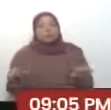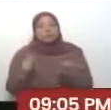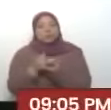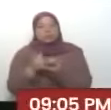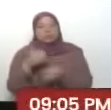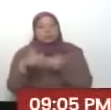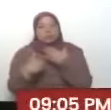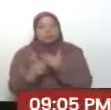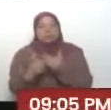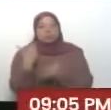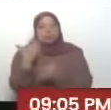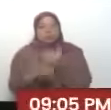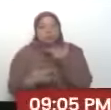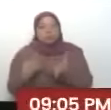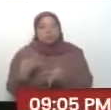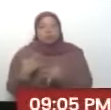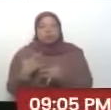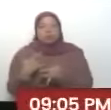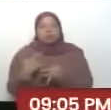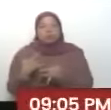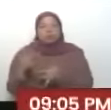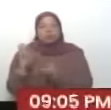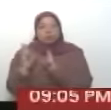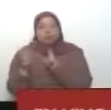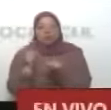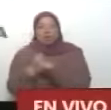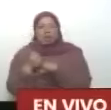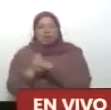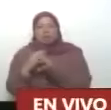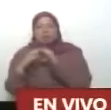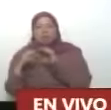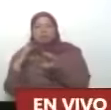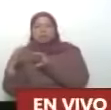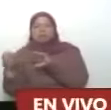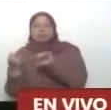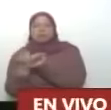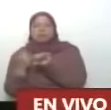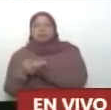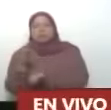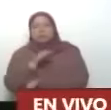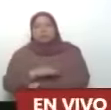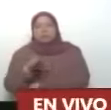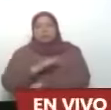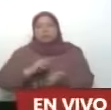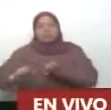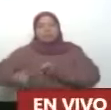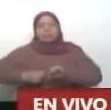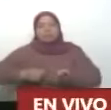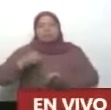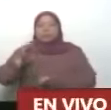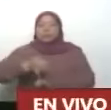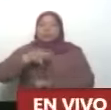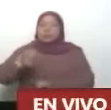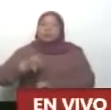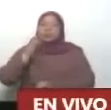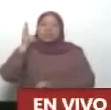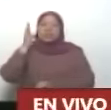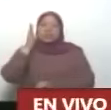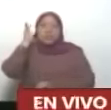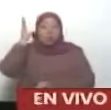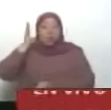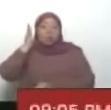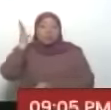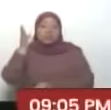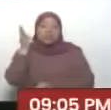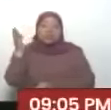Fuimos hacia el operador de estaciones, hacia el operador de tráfico superficial y empezamos esa agitación, esa movilización, pero sobre todo esa concientización